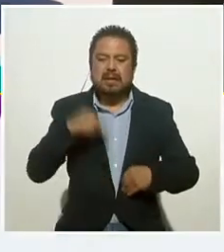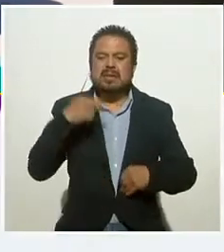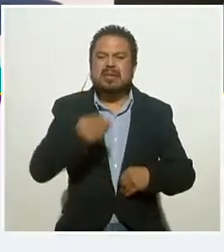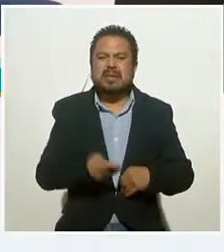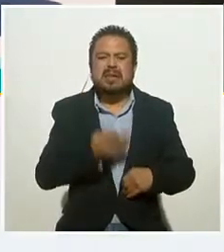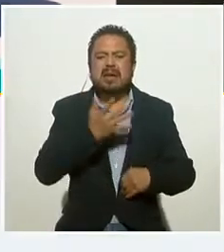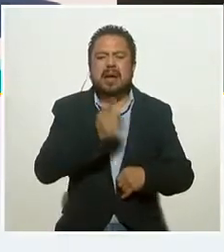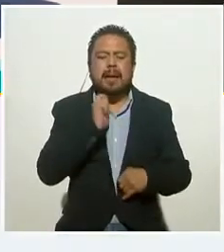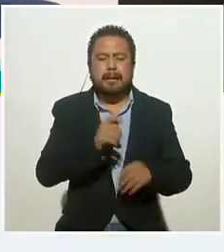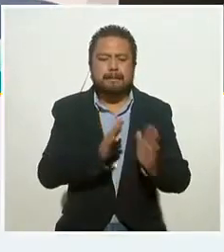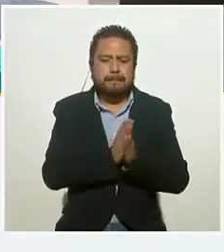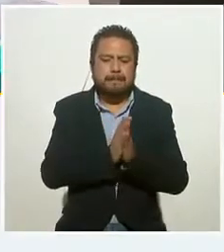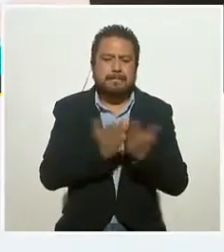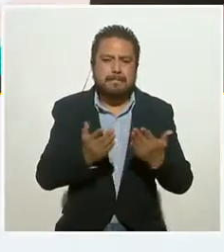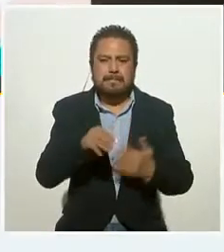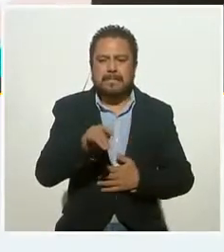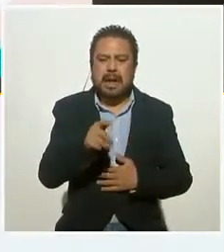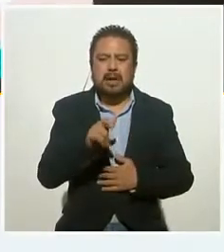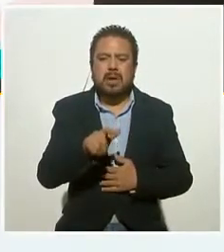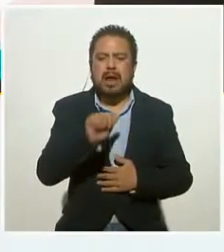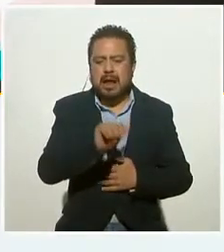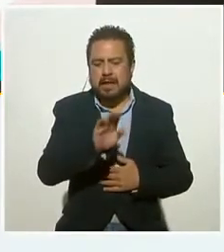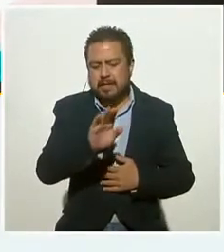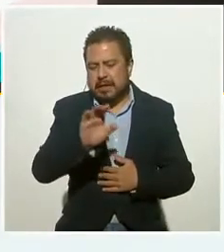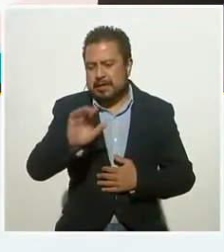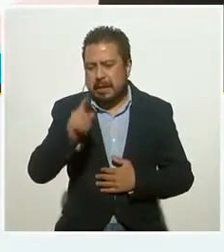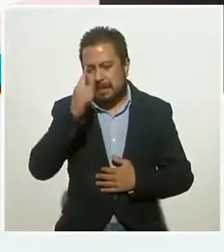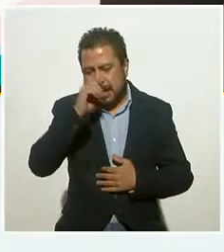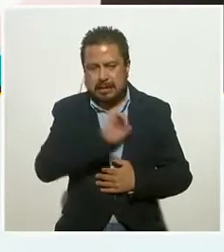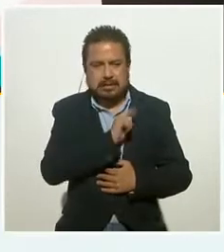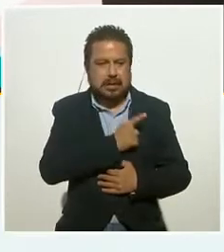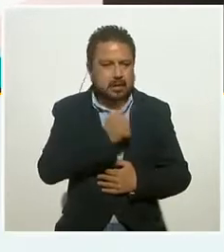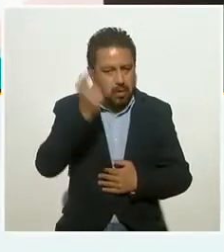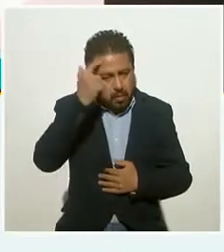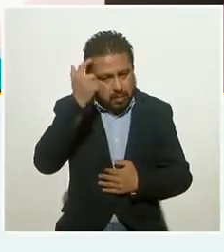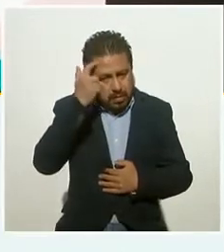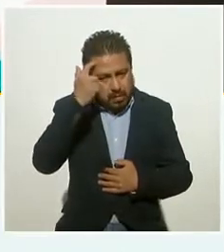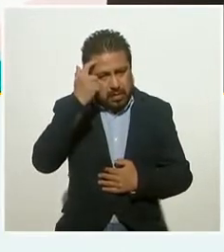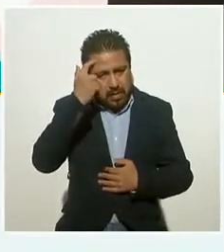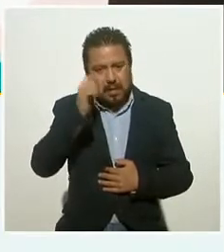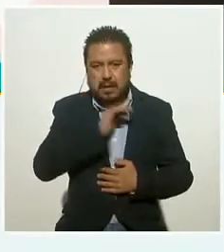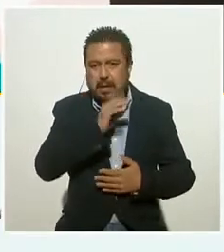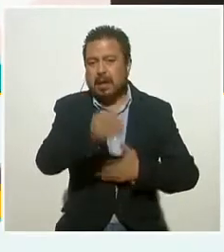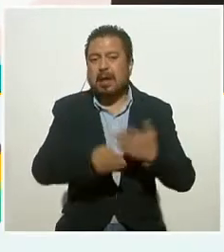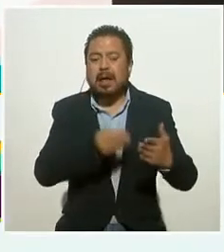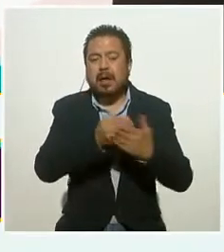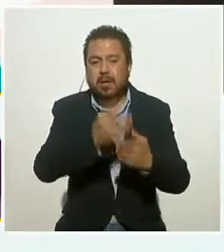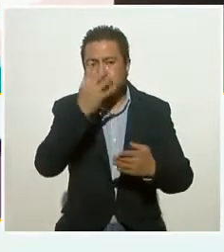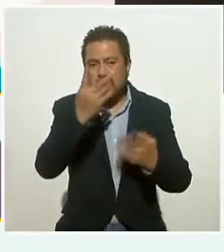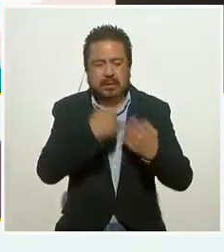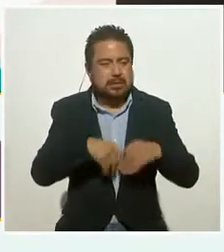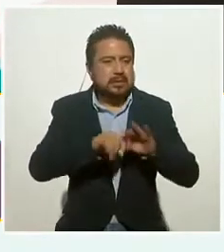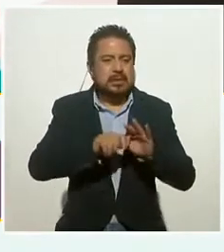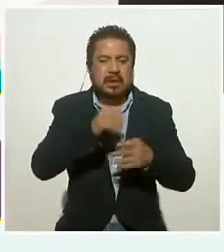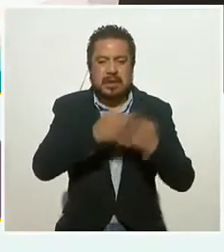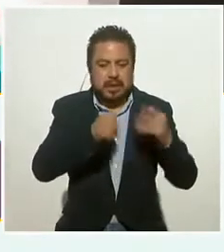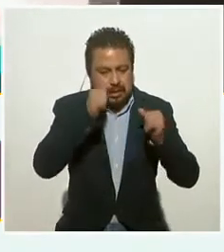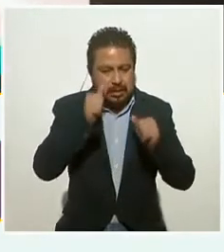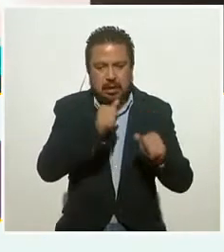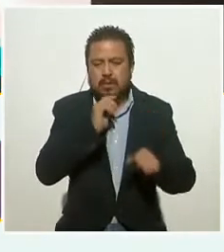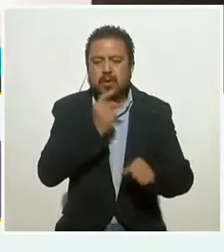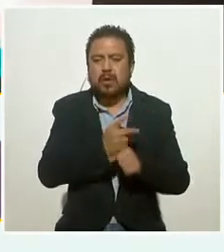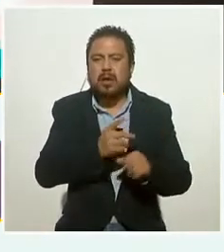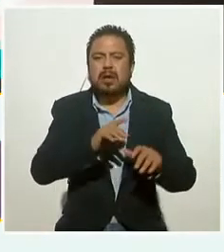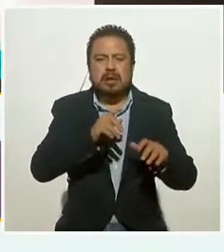el manual, es un manual ABCD para la salud mental, donde aplicamos estos 4 principios, ¿no? Atención, bondad, claridad